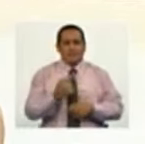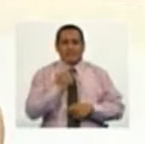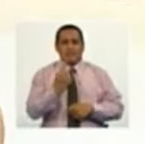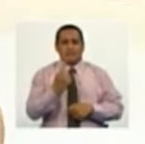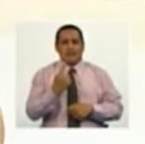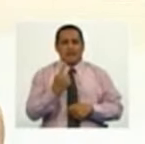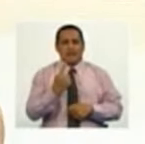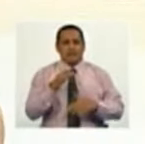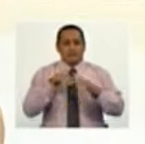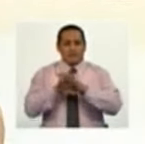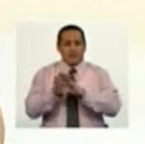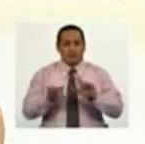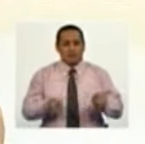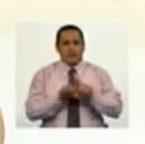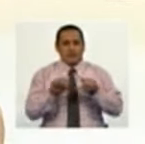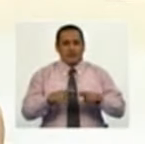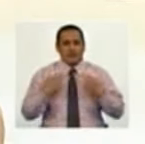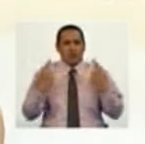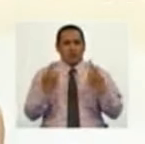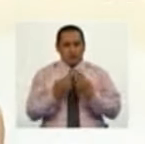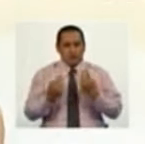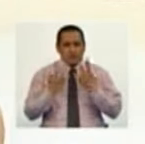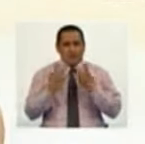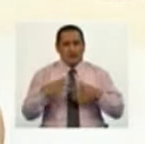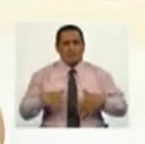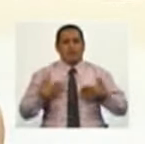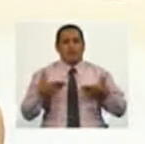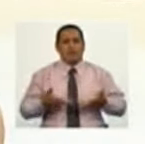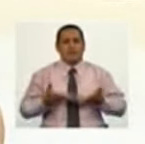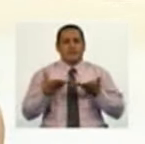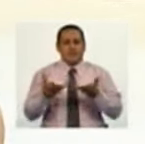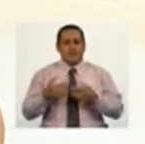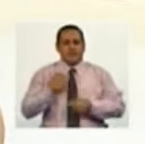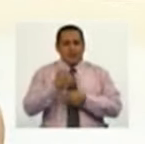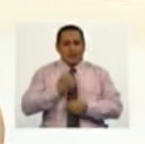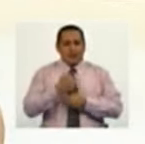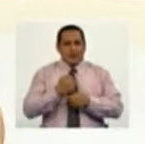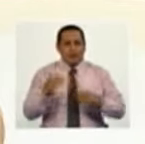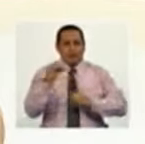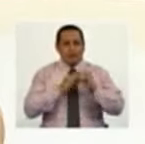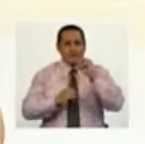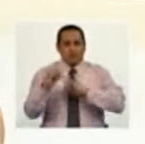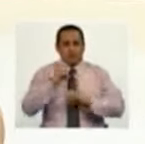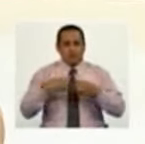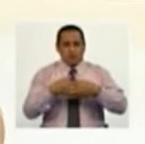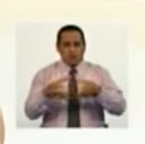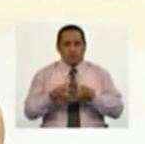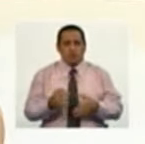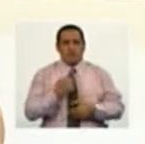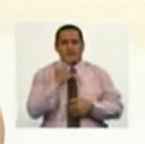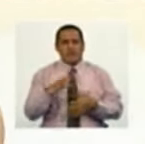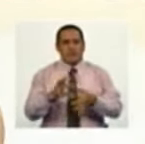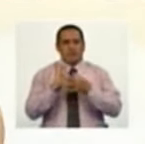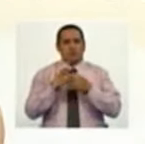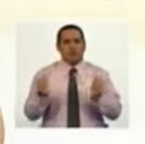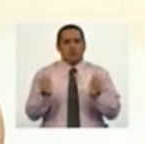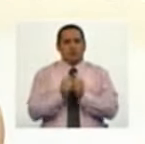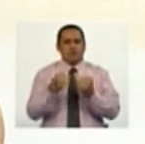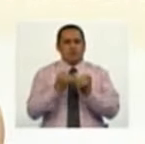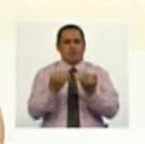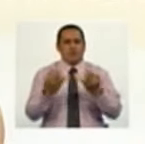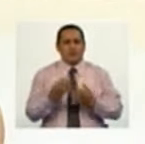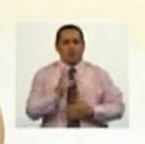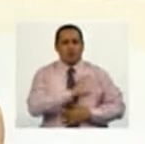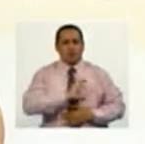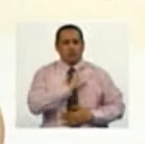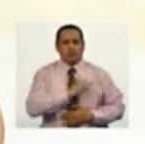estaban, digamos, en estas reuniones para poder gestar la organización sindical, estaban involucradas también en